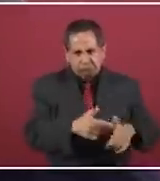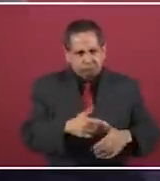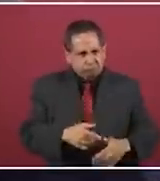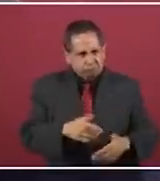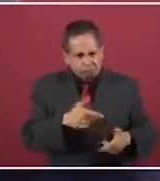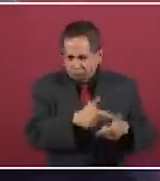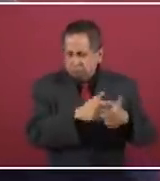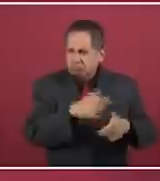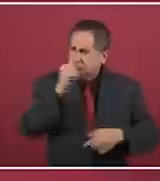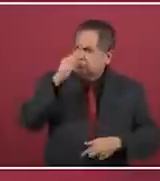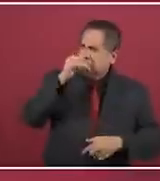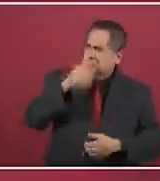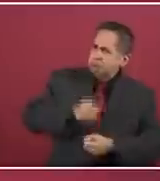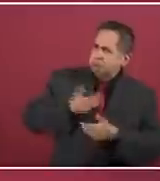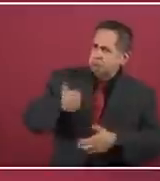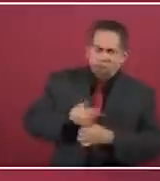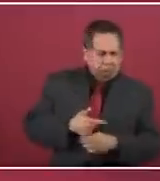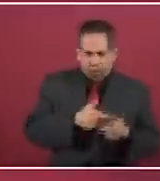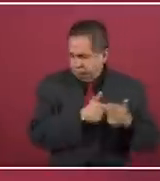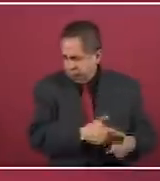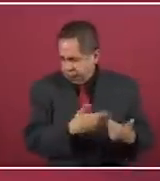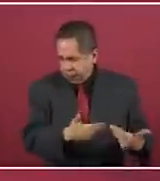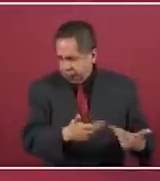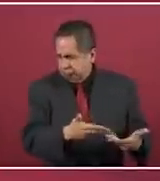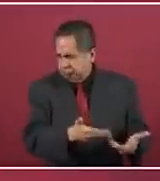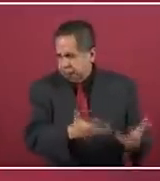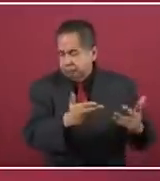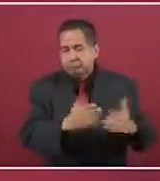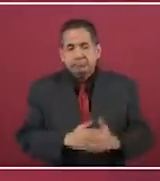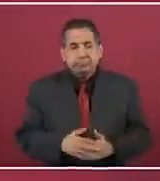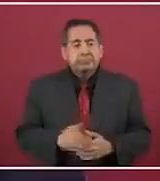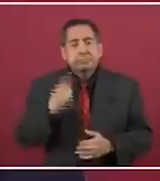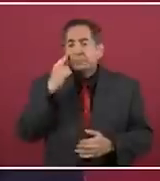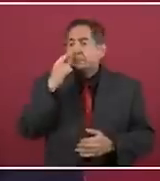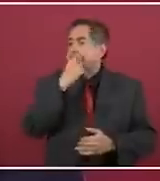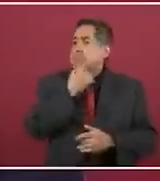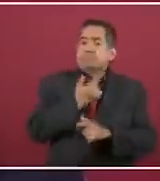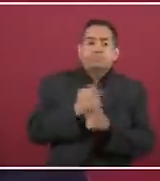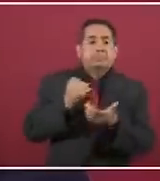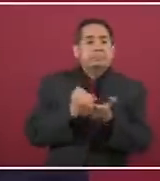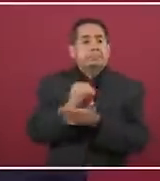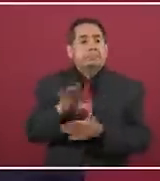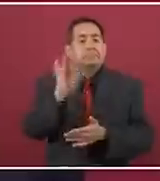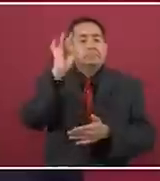continúen protestando. La democracia